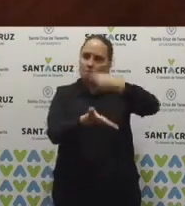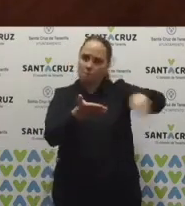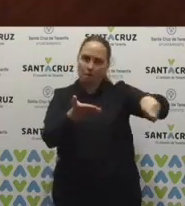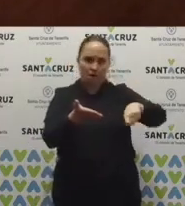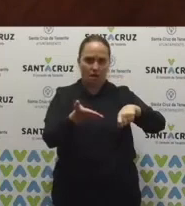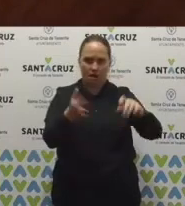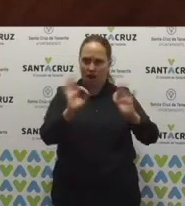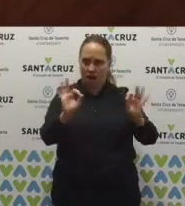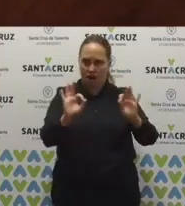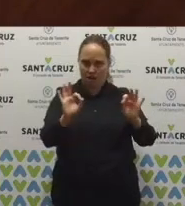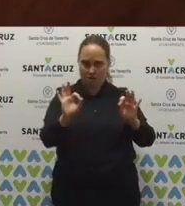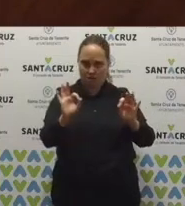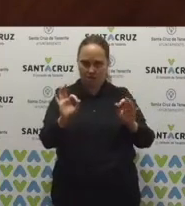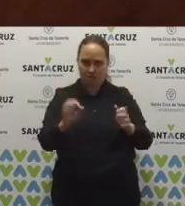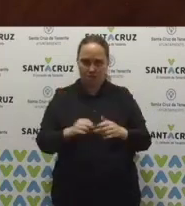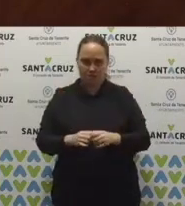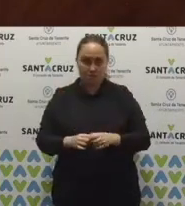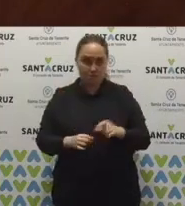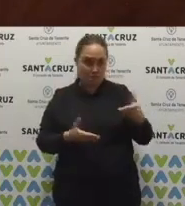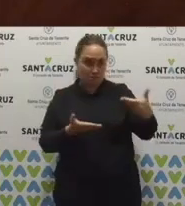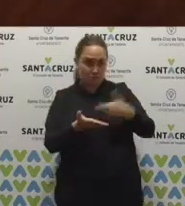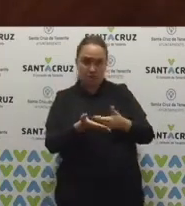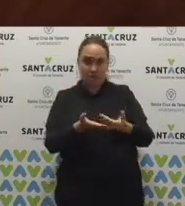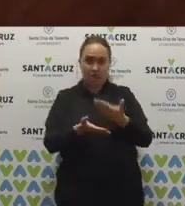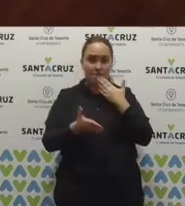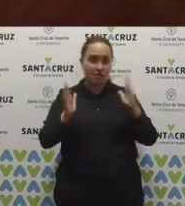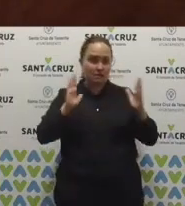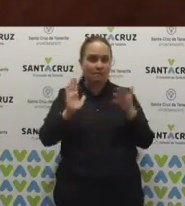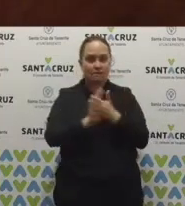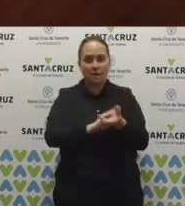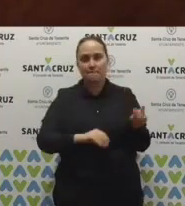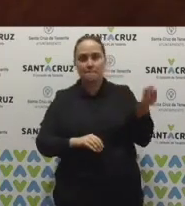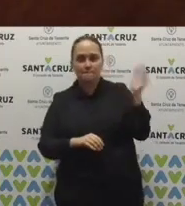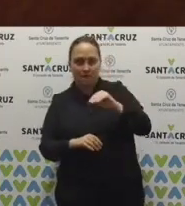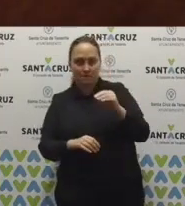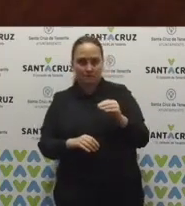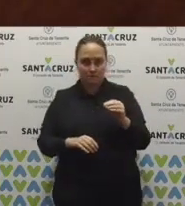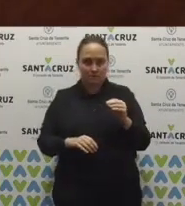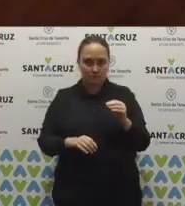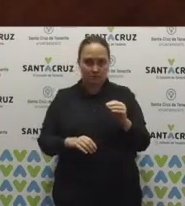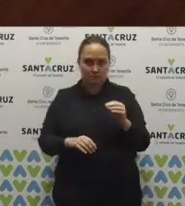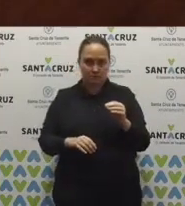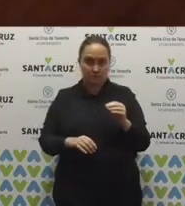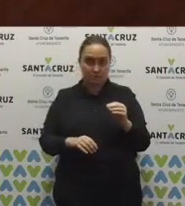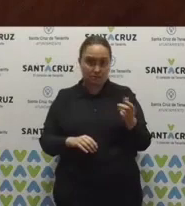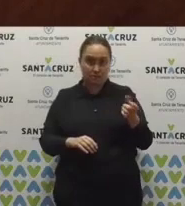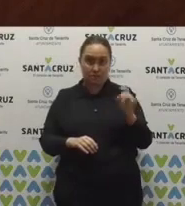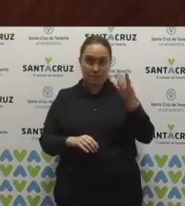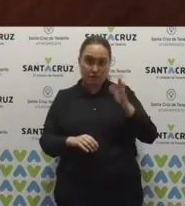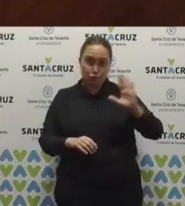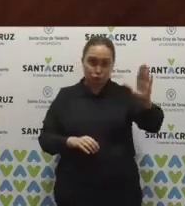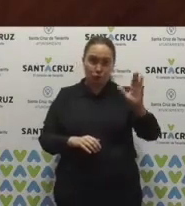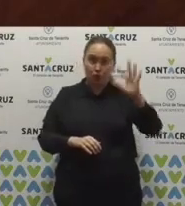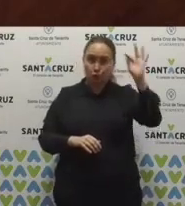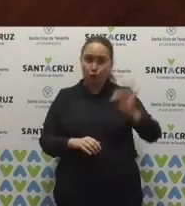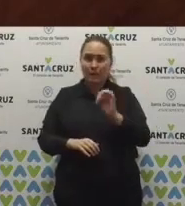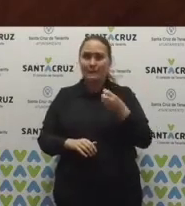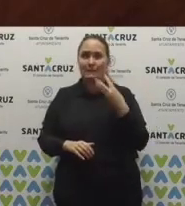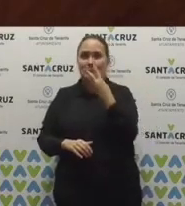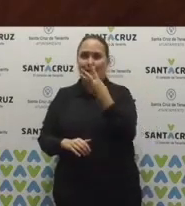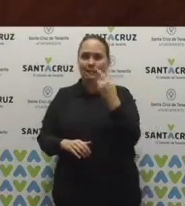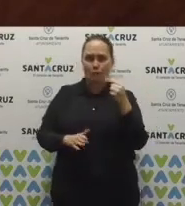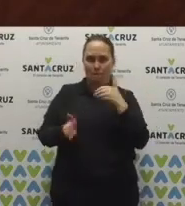guagua en las franjas duras de edad que usted pide por tanto habría que sumar selo a los 31 millones que él ha dicho que iba mucho más usted hable